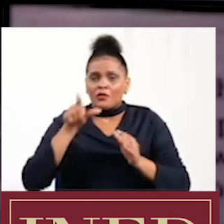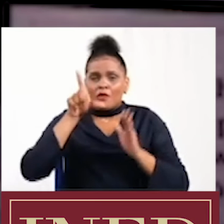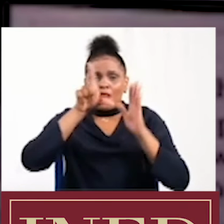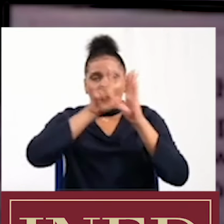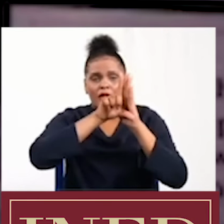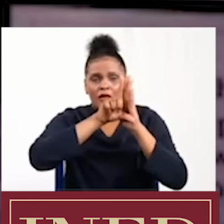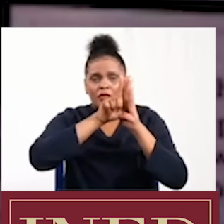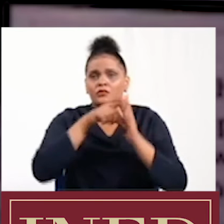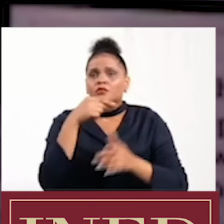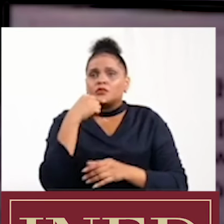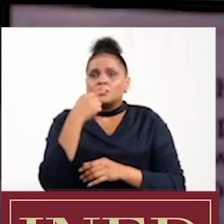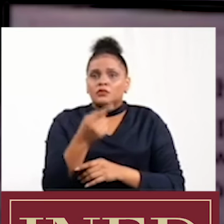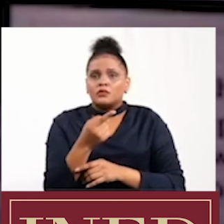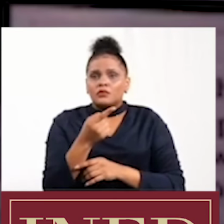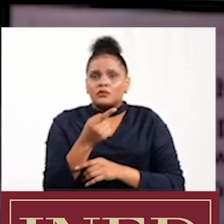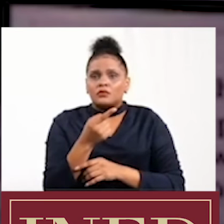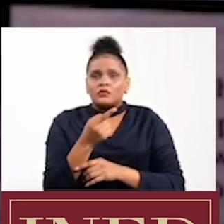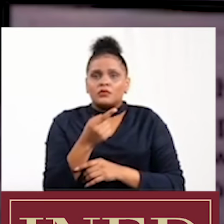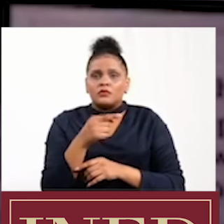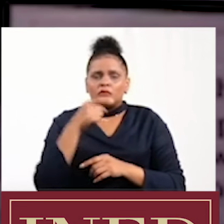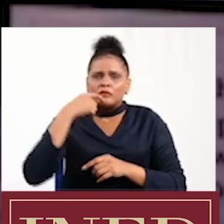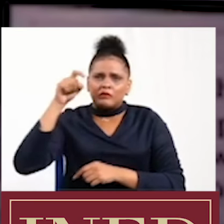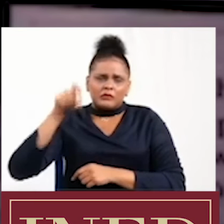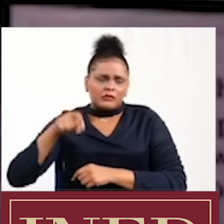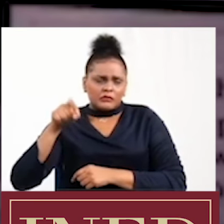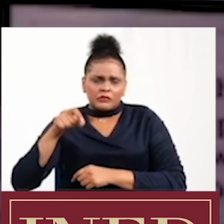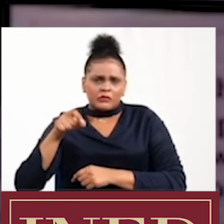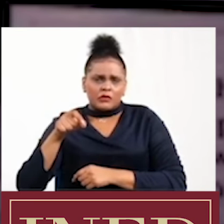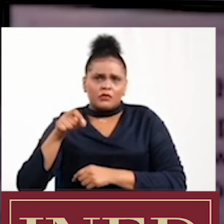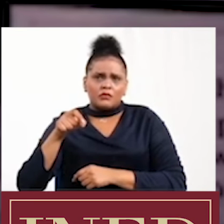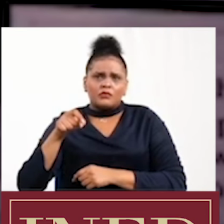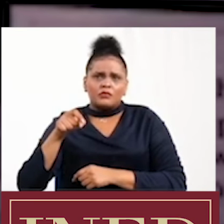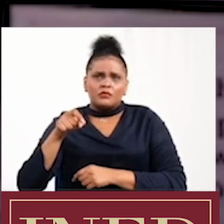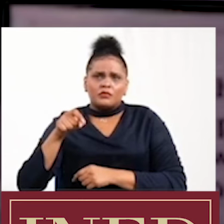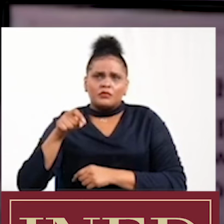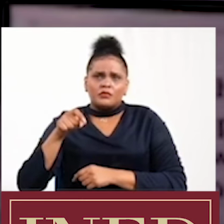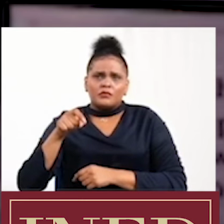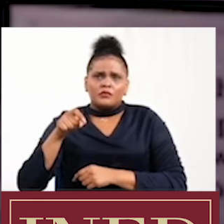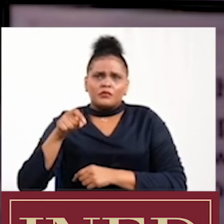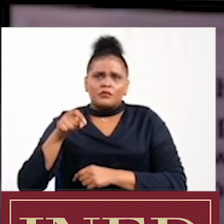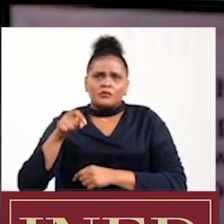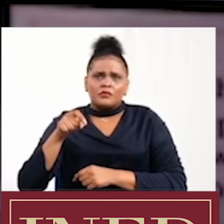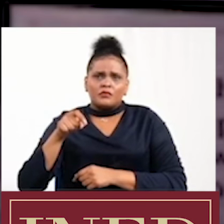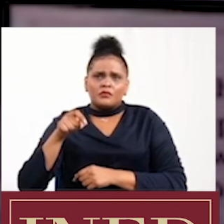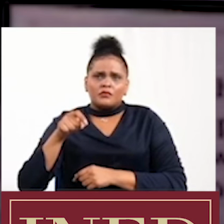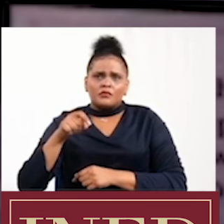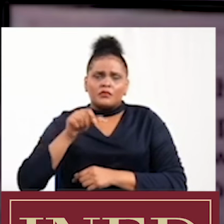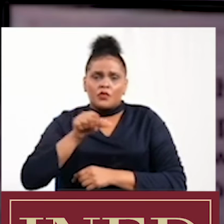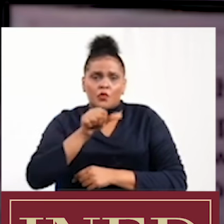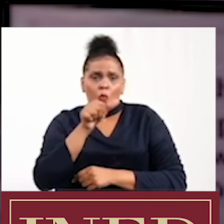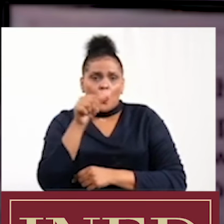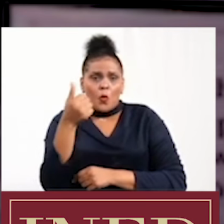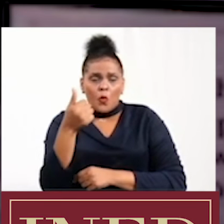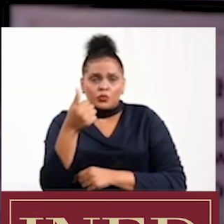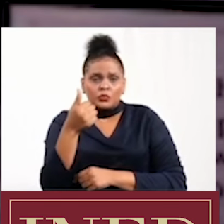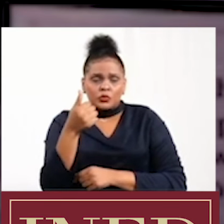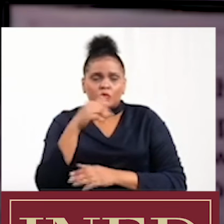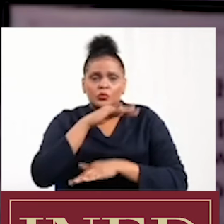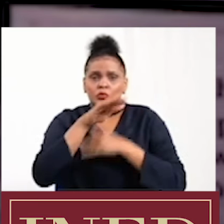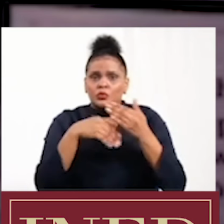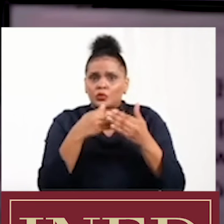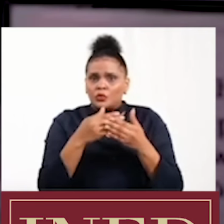importante ahora el marco legal es necesario es suficiente por supuesto que no necesitamos otro tipo de transformaciones las